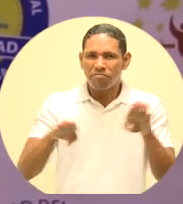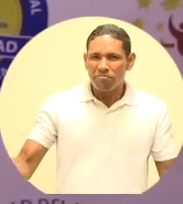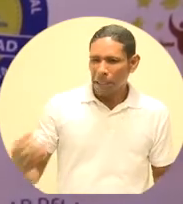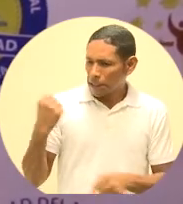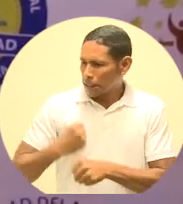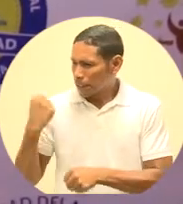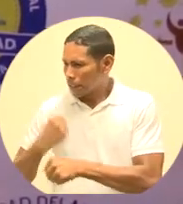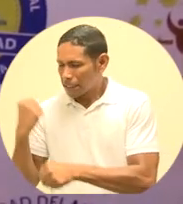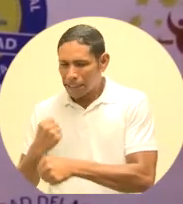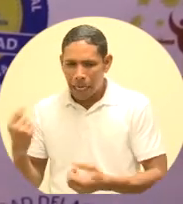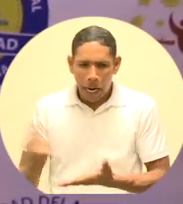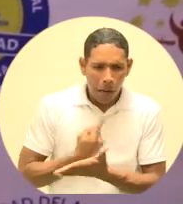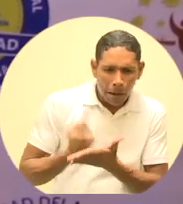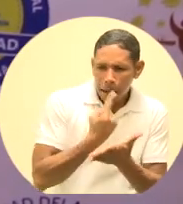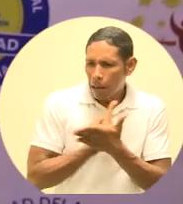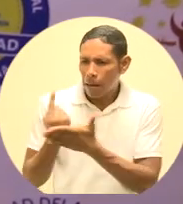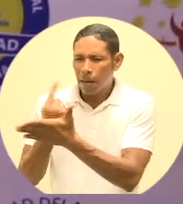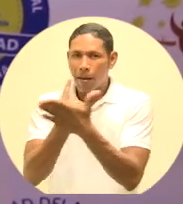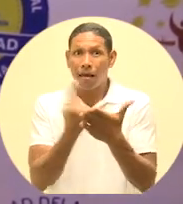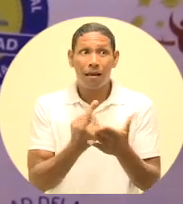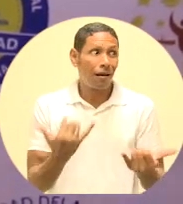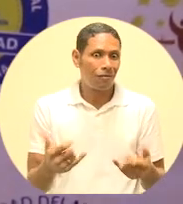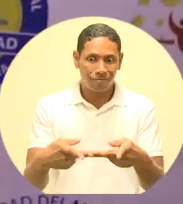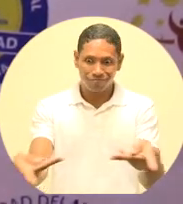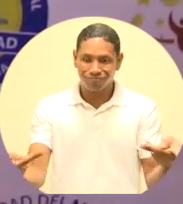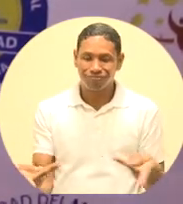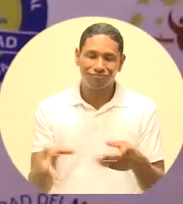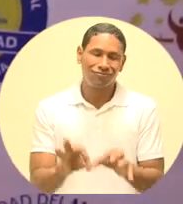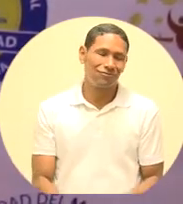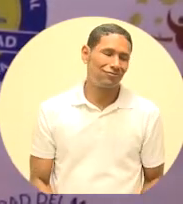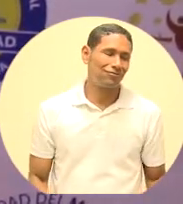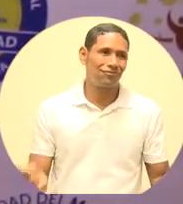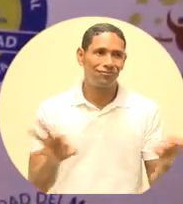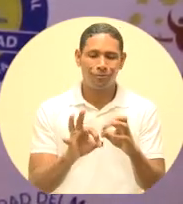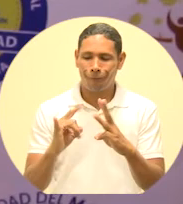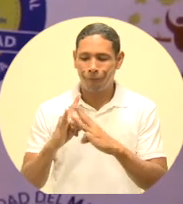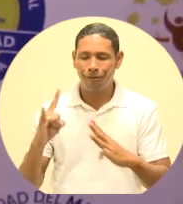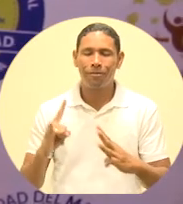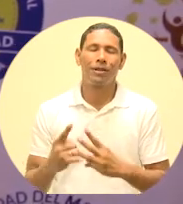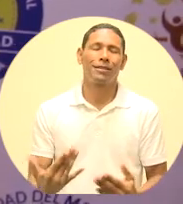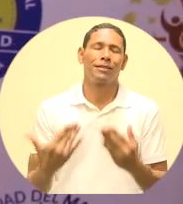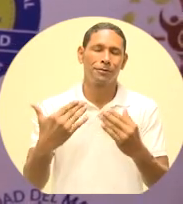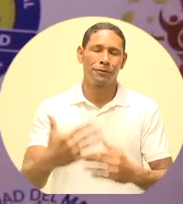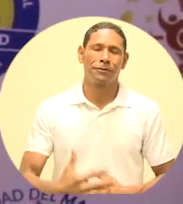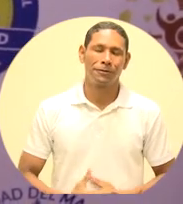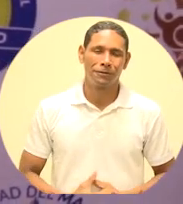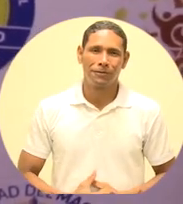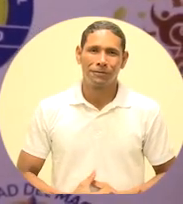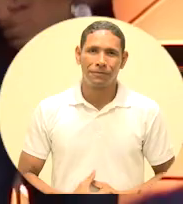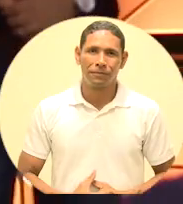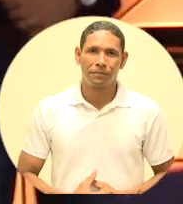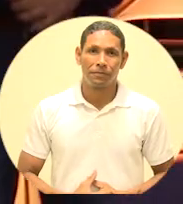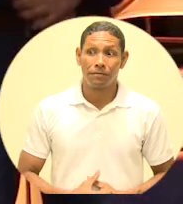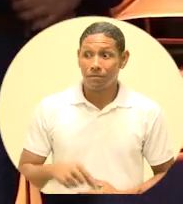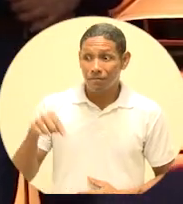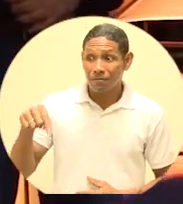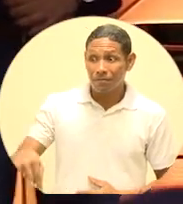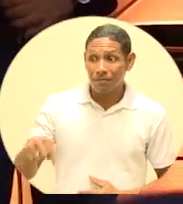la participación en las mesas de trabajo, la participación en este espacio donde exaltamos el orgullo Unimagdalena.